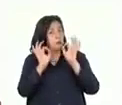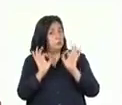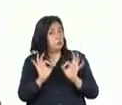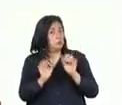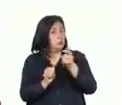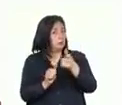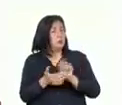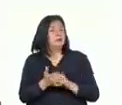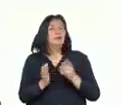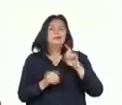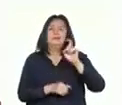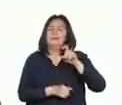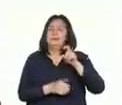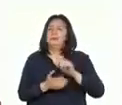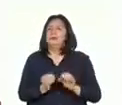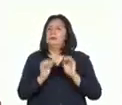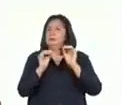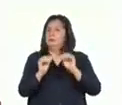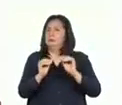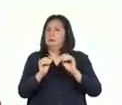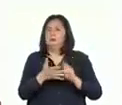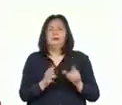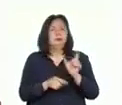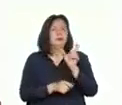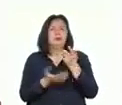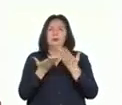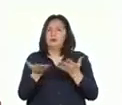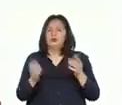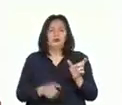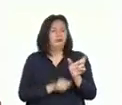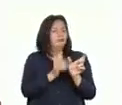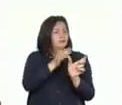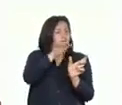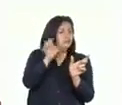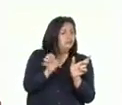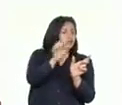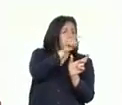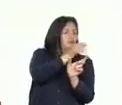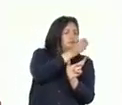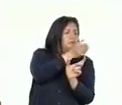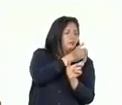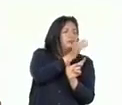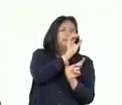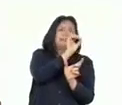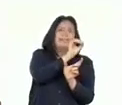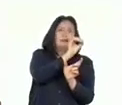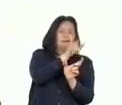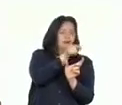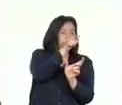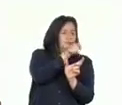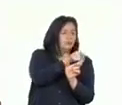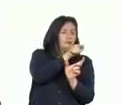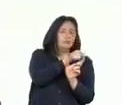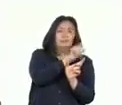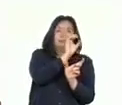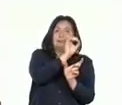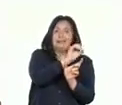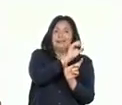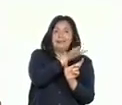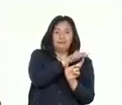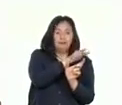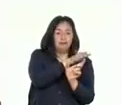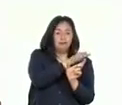la medición, debemos colocar un extremo del objeto en la línea que indica el número 0. El número